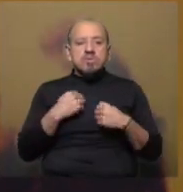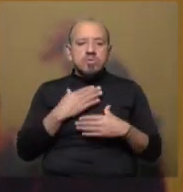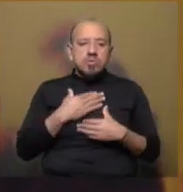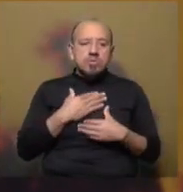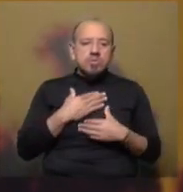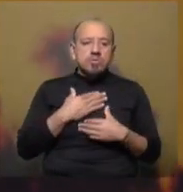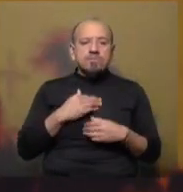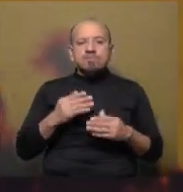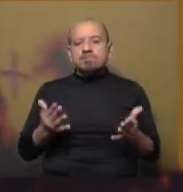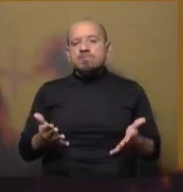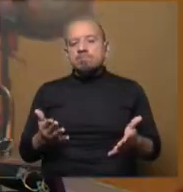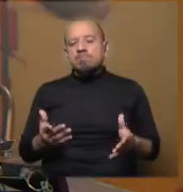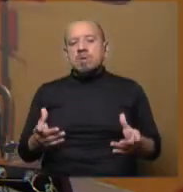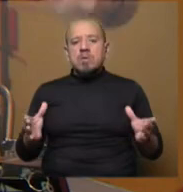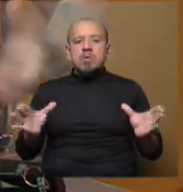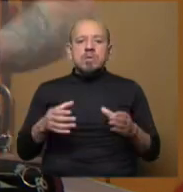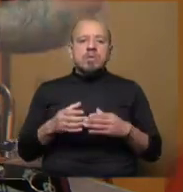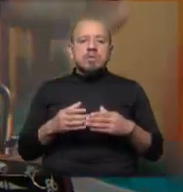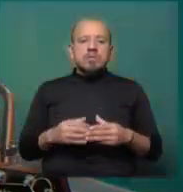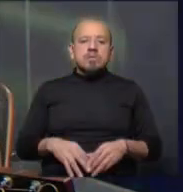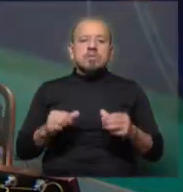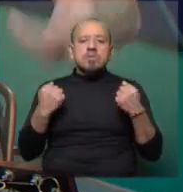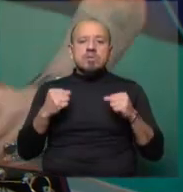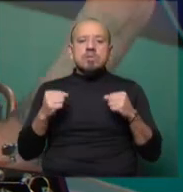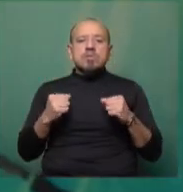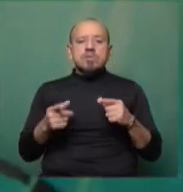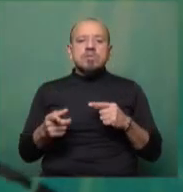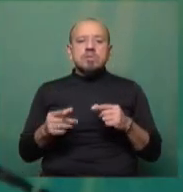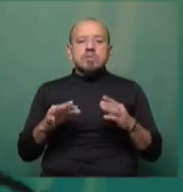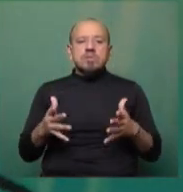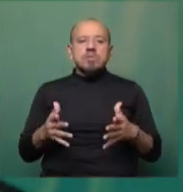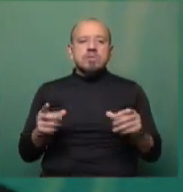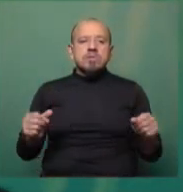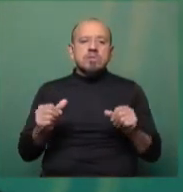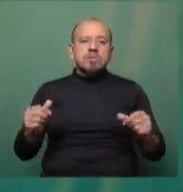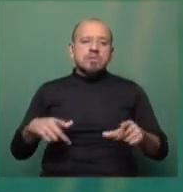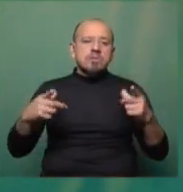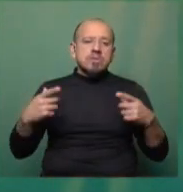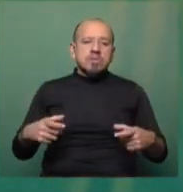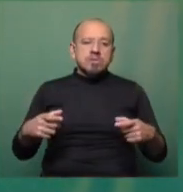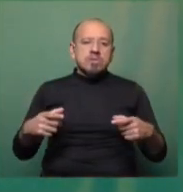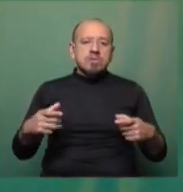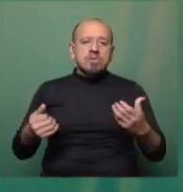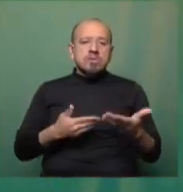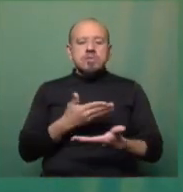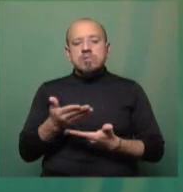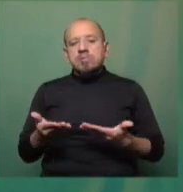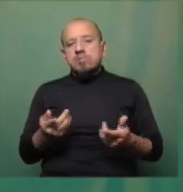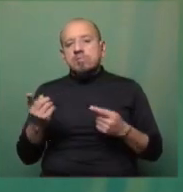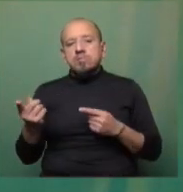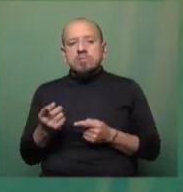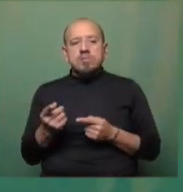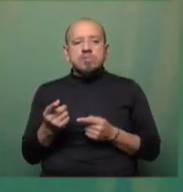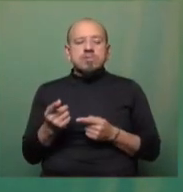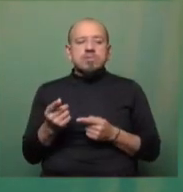cuando somos una banda de ensayar, y decís, bueno, vamos por el disco. Y después cada disco, compartir escenarios